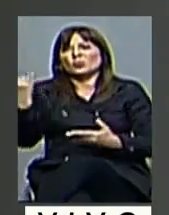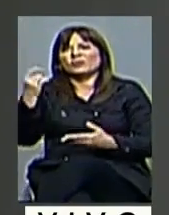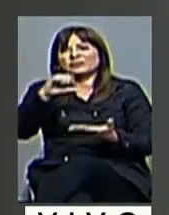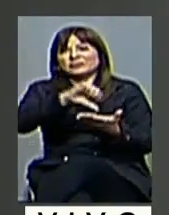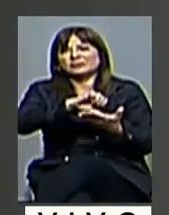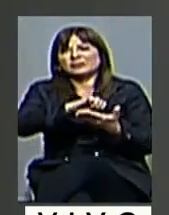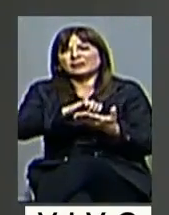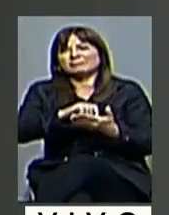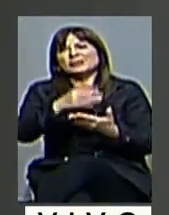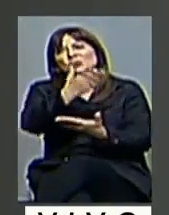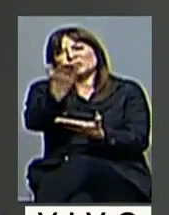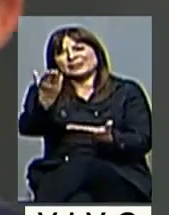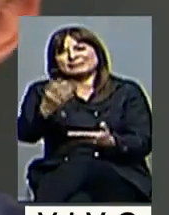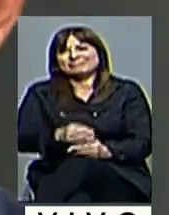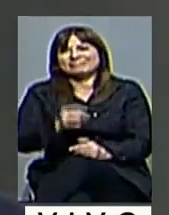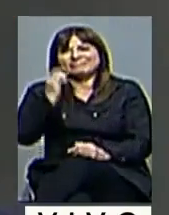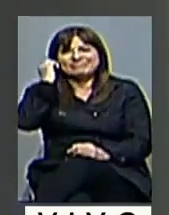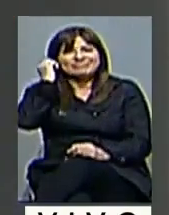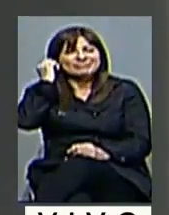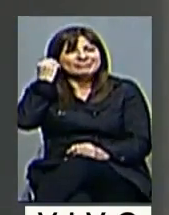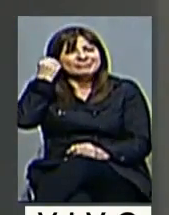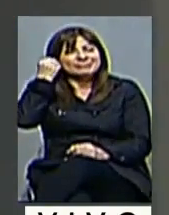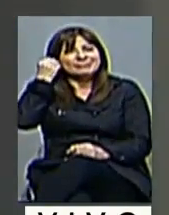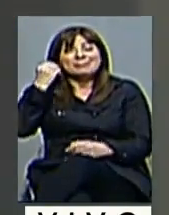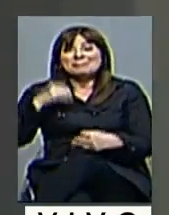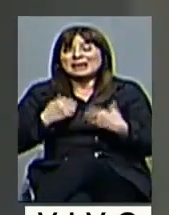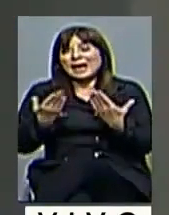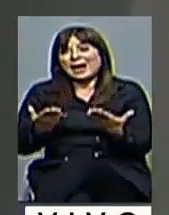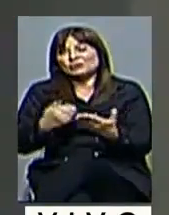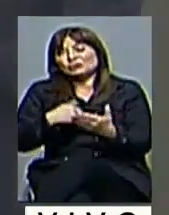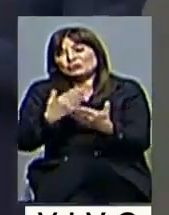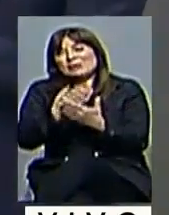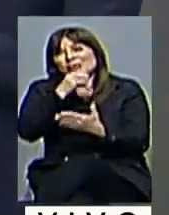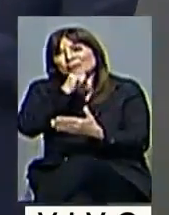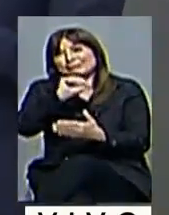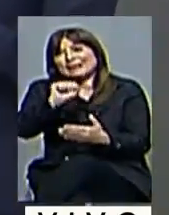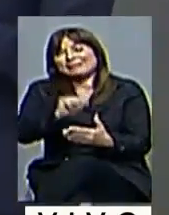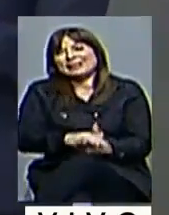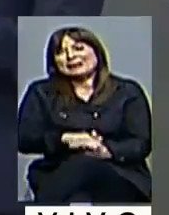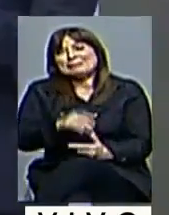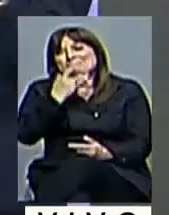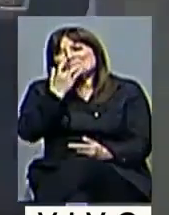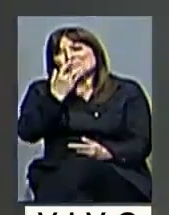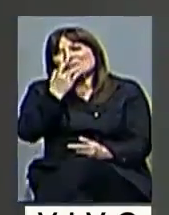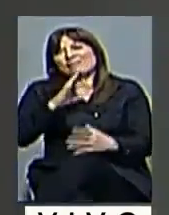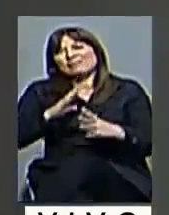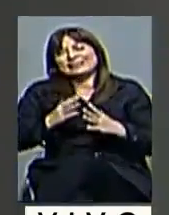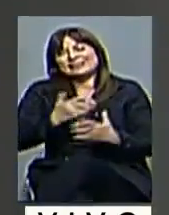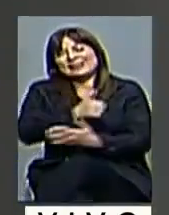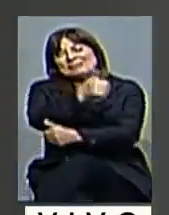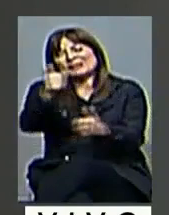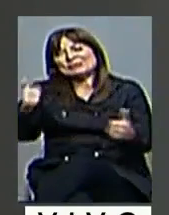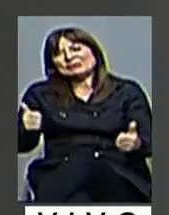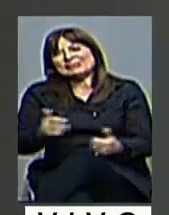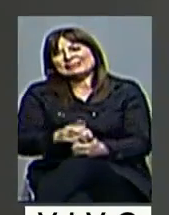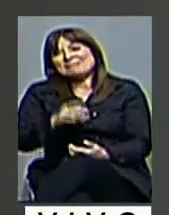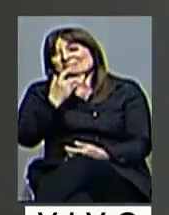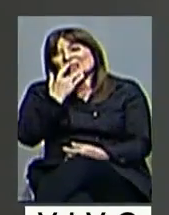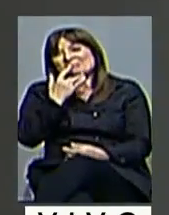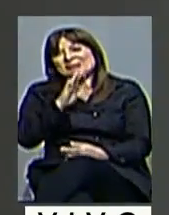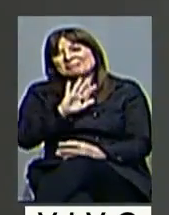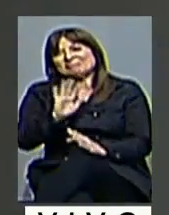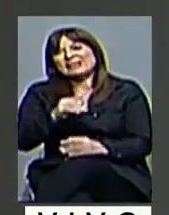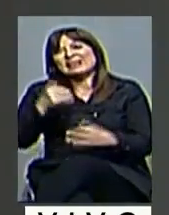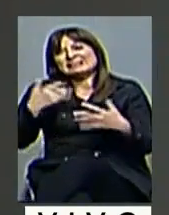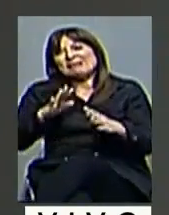a usted. Mi regalo que le pido al viejo Pascuero es tan simple como felicidad para todos. Es tan sencillo, porque ya era